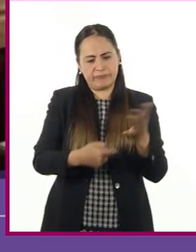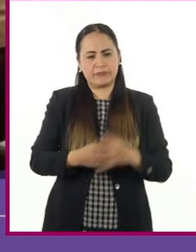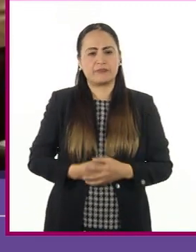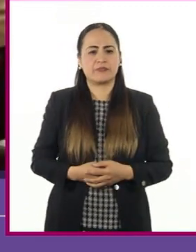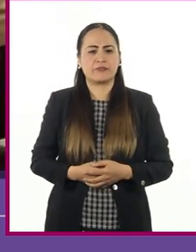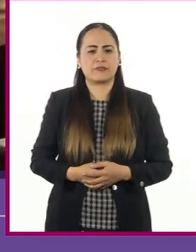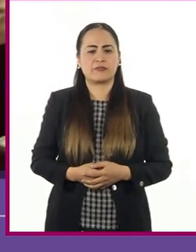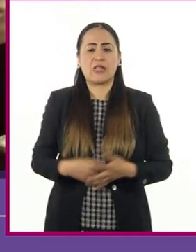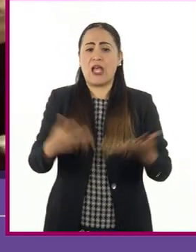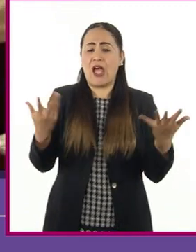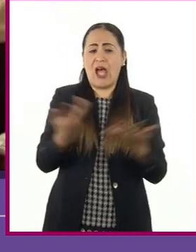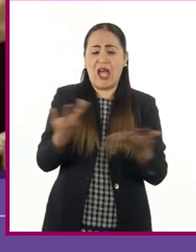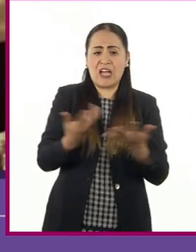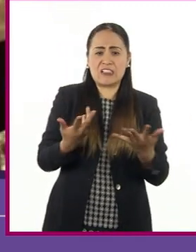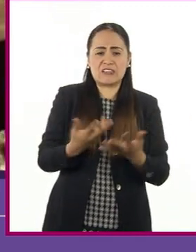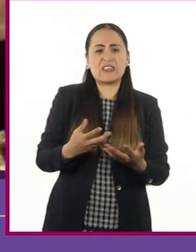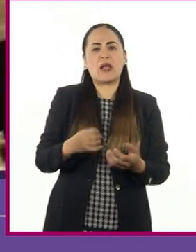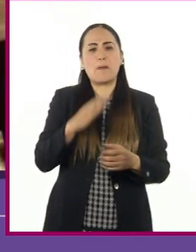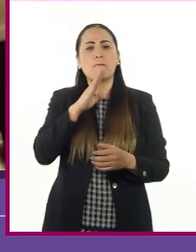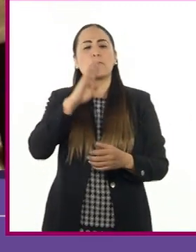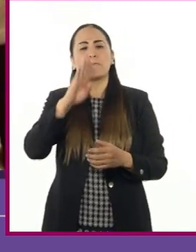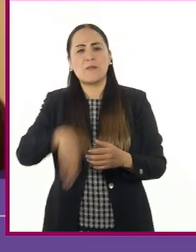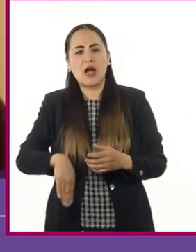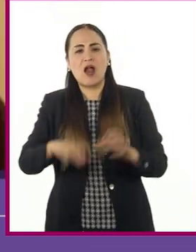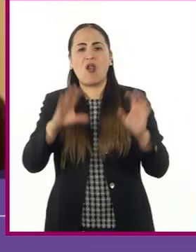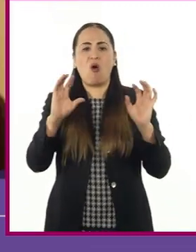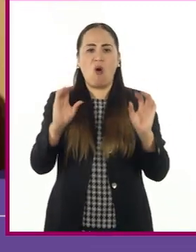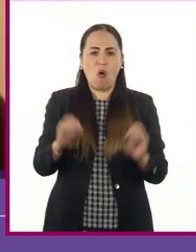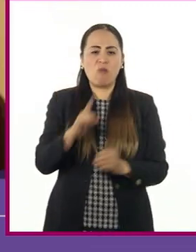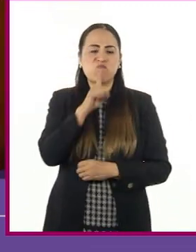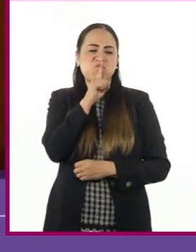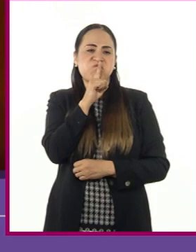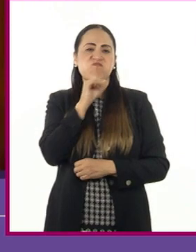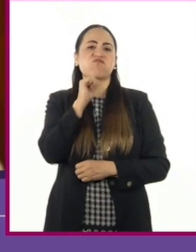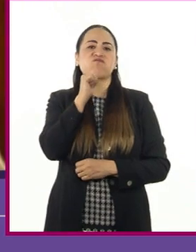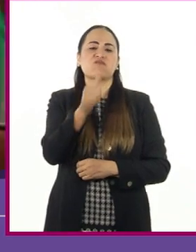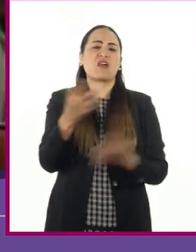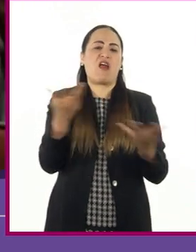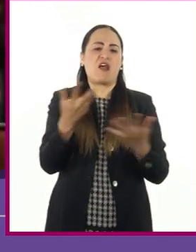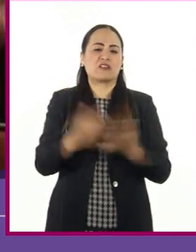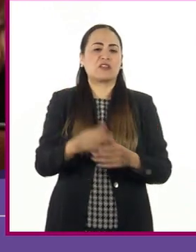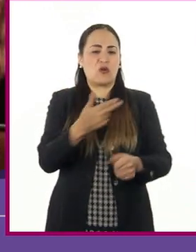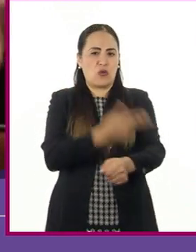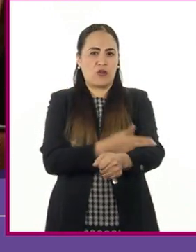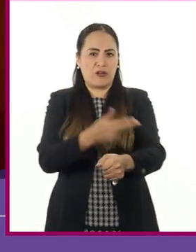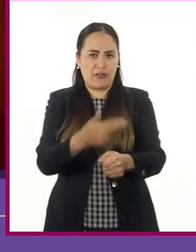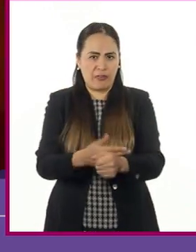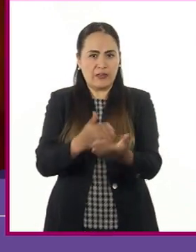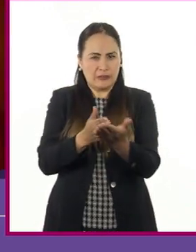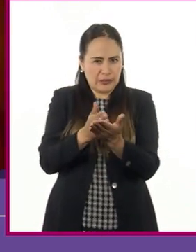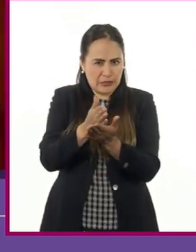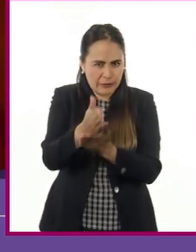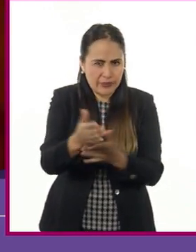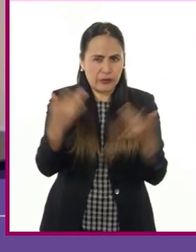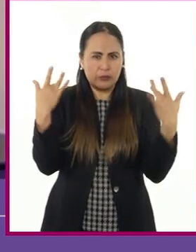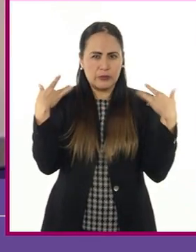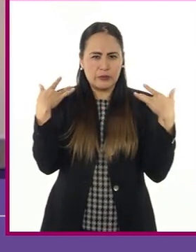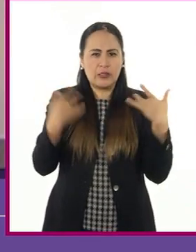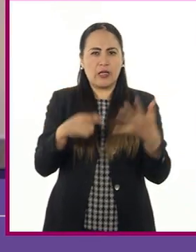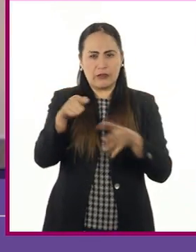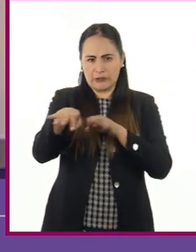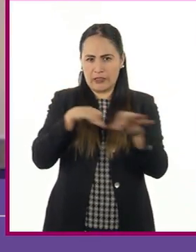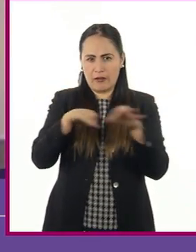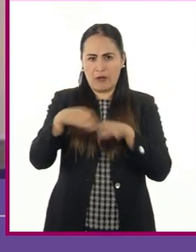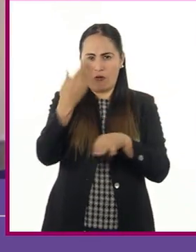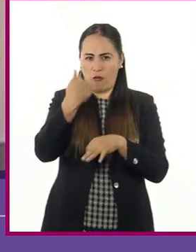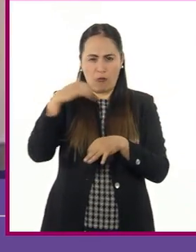por actos u omisiones que afecten la legalidad, honradez, lealtad, imparcialidad y eficiencia que